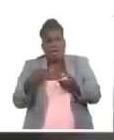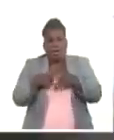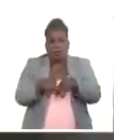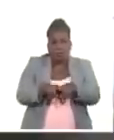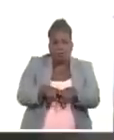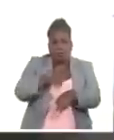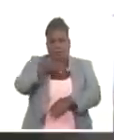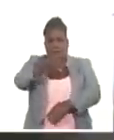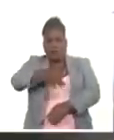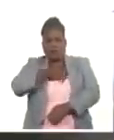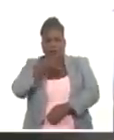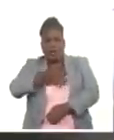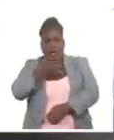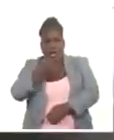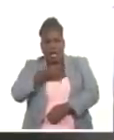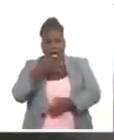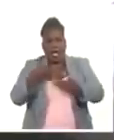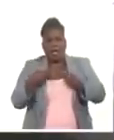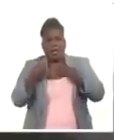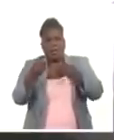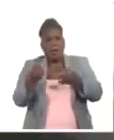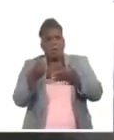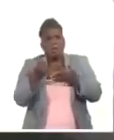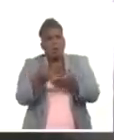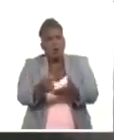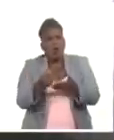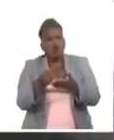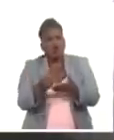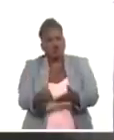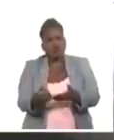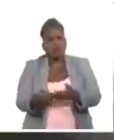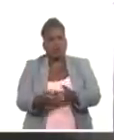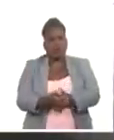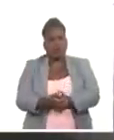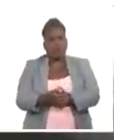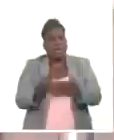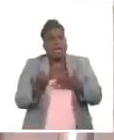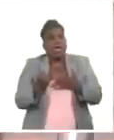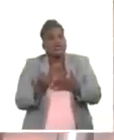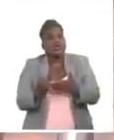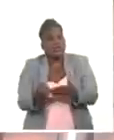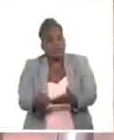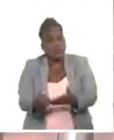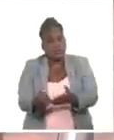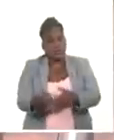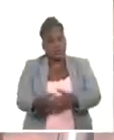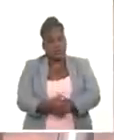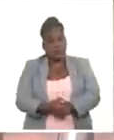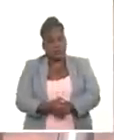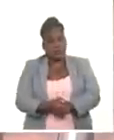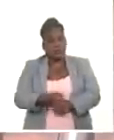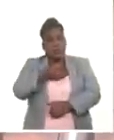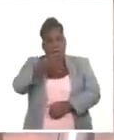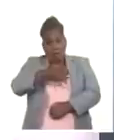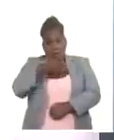ellos, brindándole apoyo, brindándole nuestra ayuda. También le